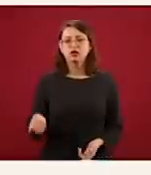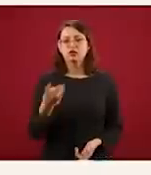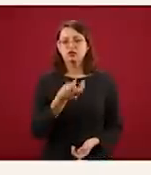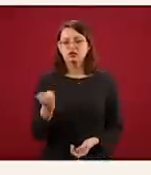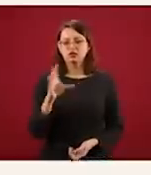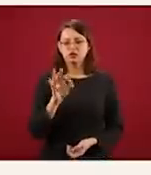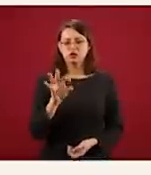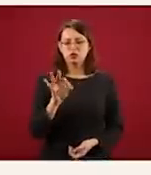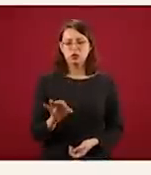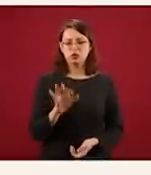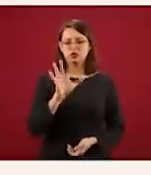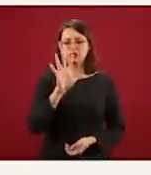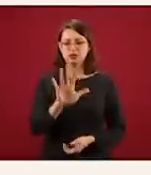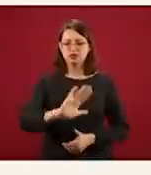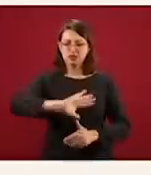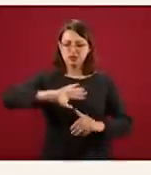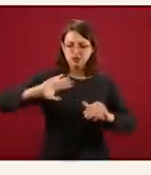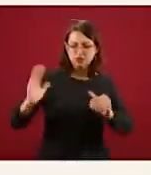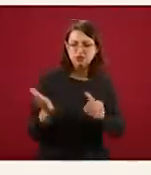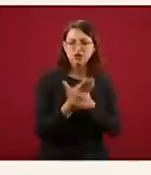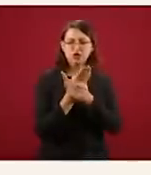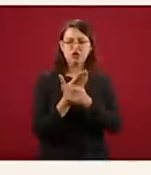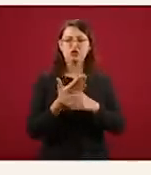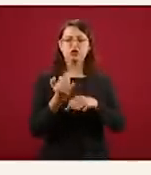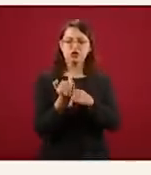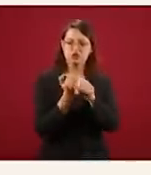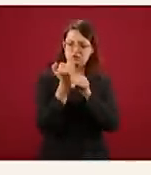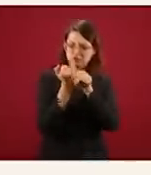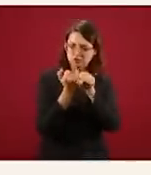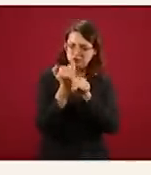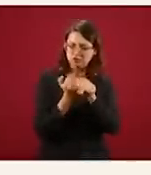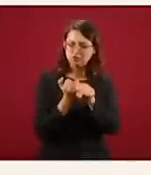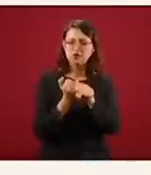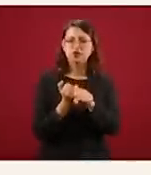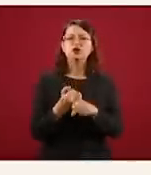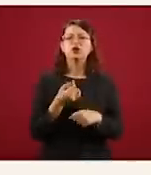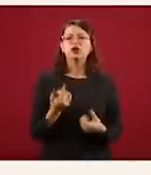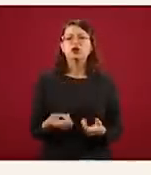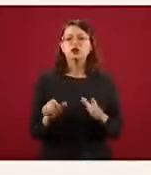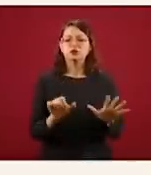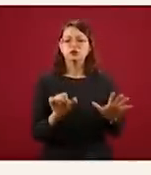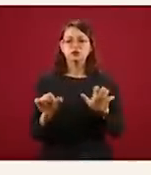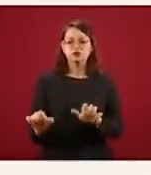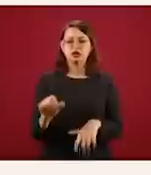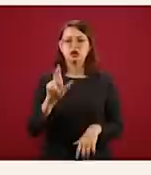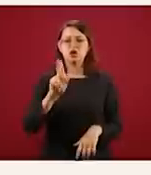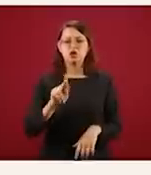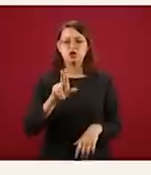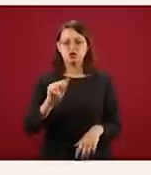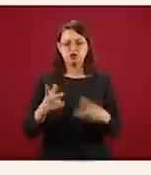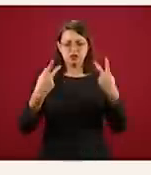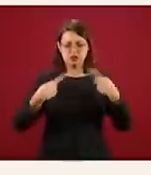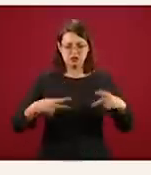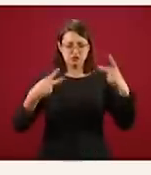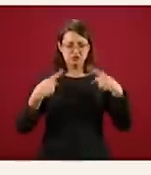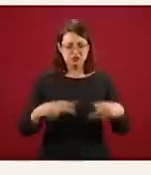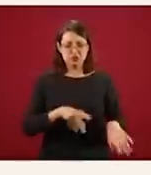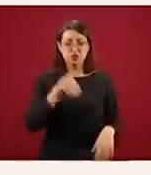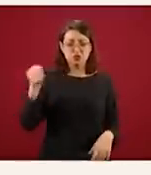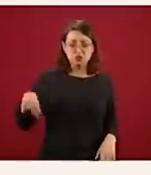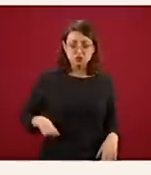345 carpetas de investigación judicializadas, 680 personas vinculadas a proceso,